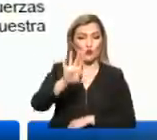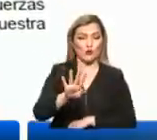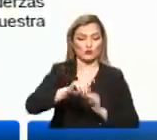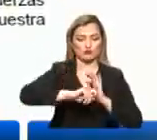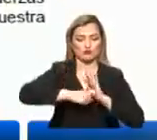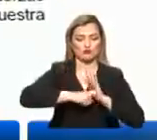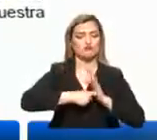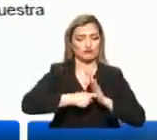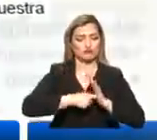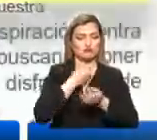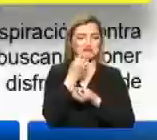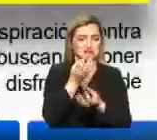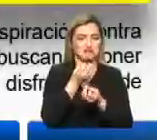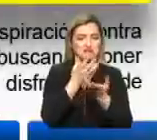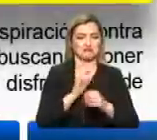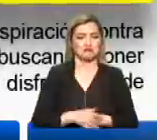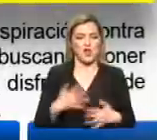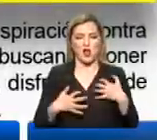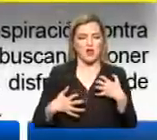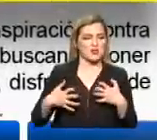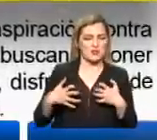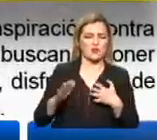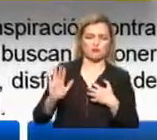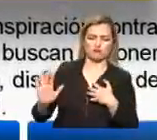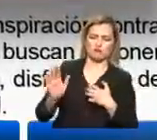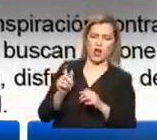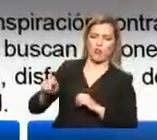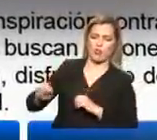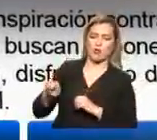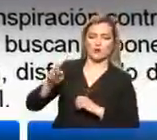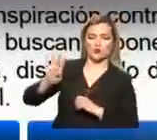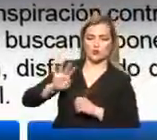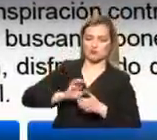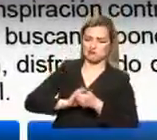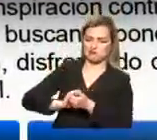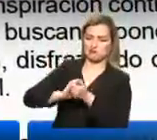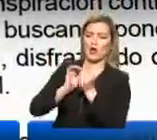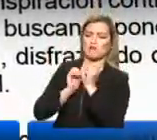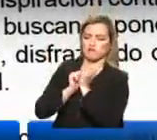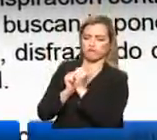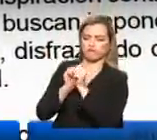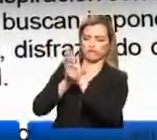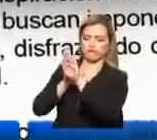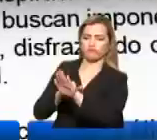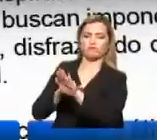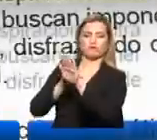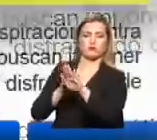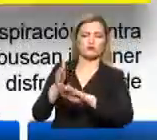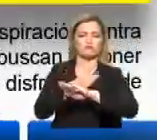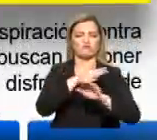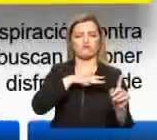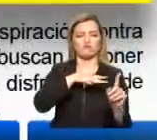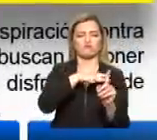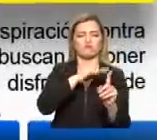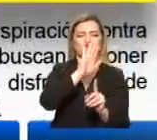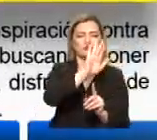Pablo Seri, también se quiso pronunciar. Con indignación y solidaridad, acompaño a todos quienes hacen Teleamazonas frente al artero atentado del que fueron